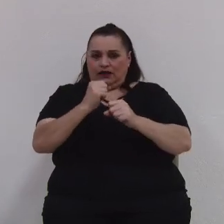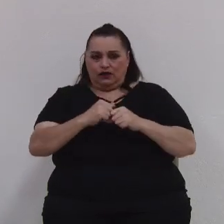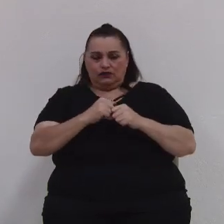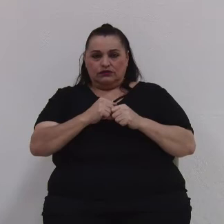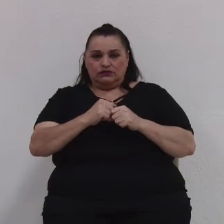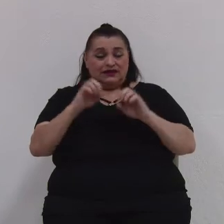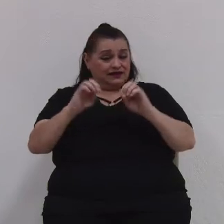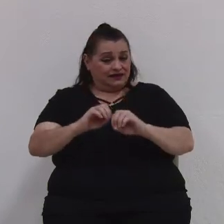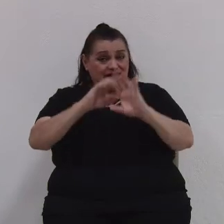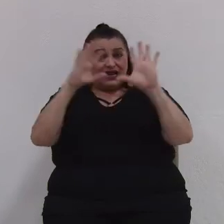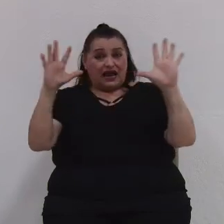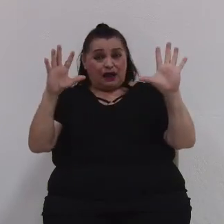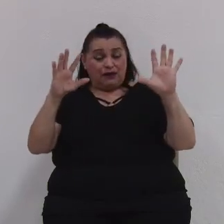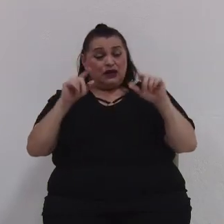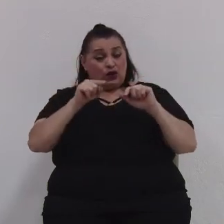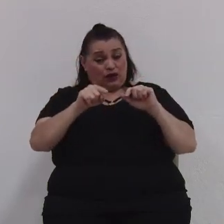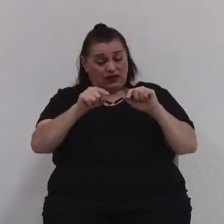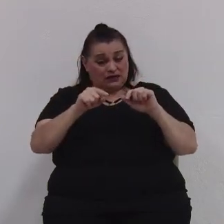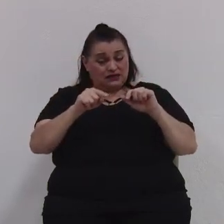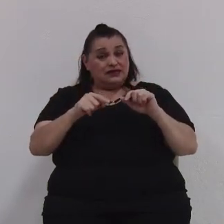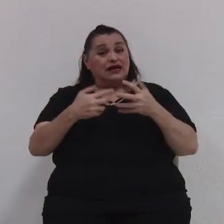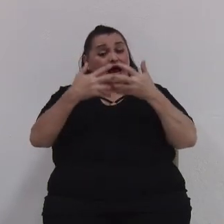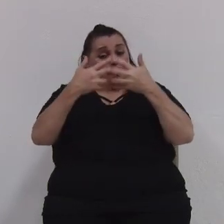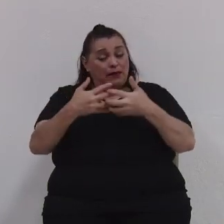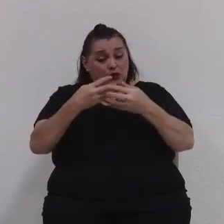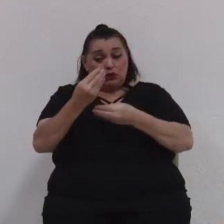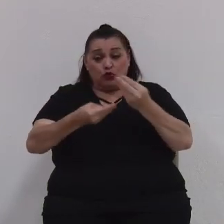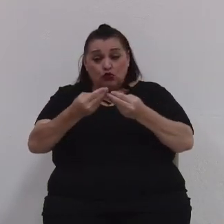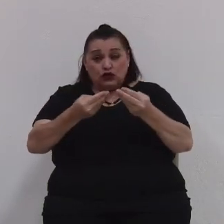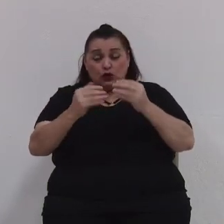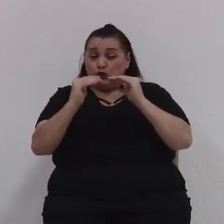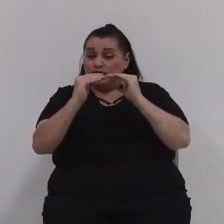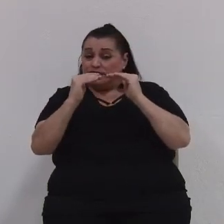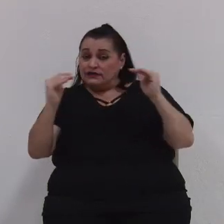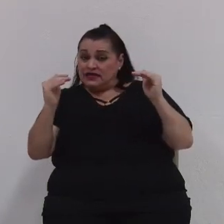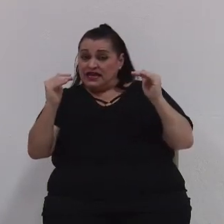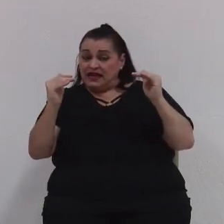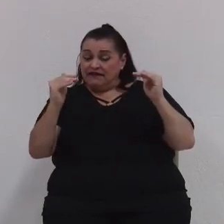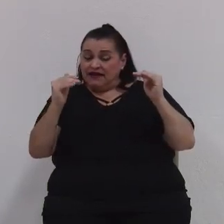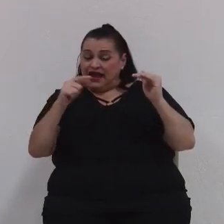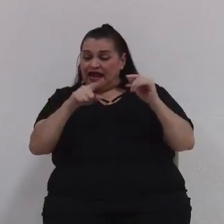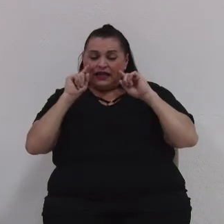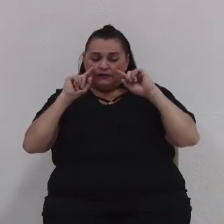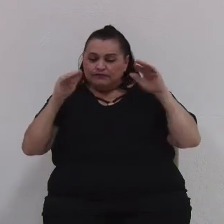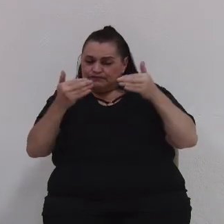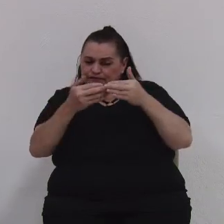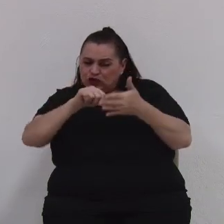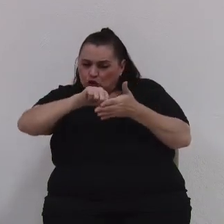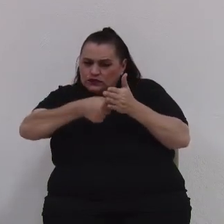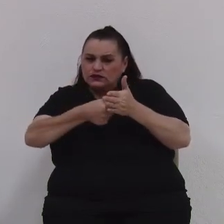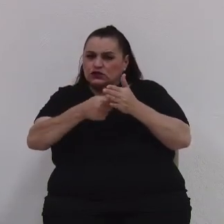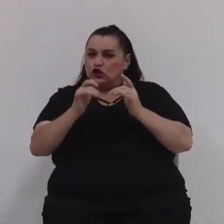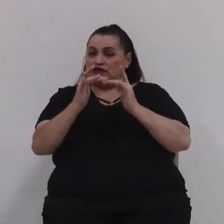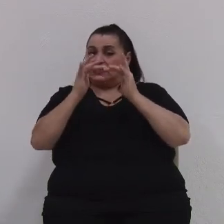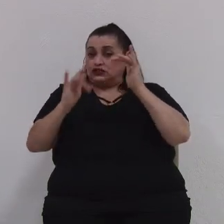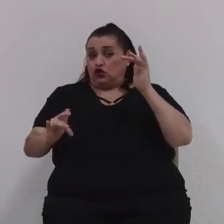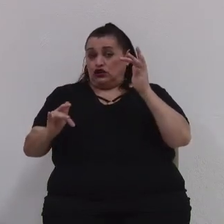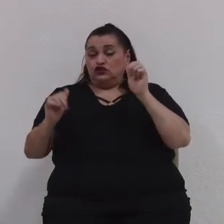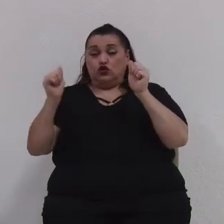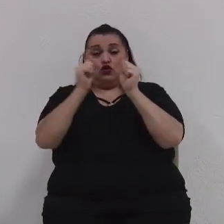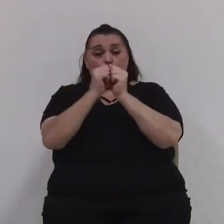Y claramente es un aparato productivo con tal nivel de hiperconcentración y desconexión con